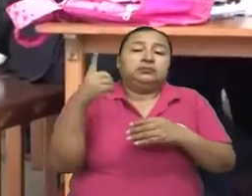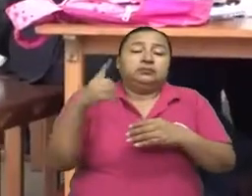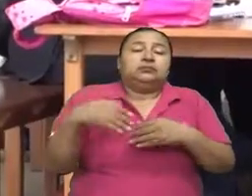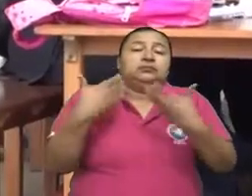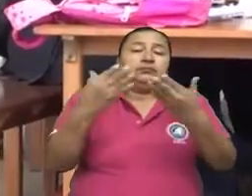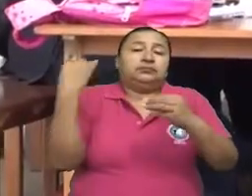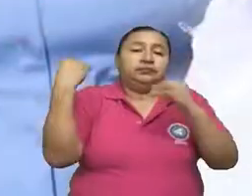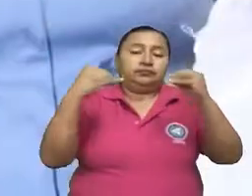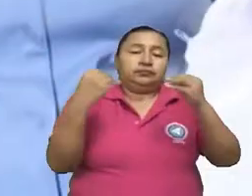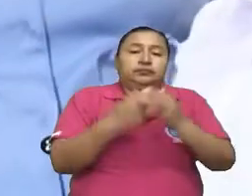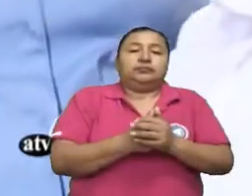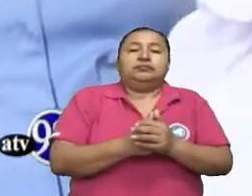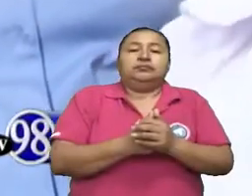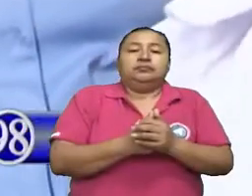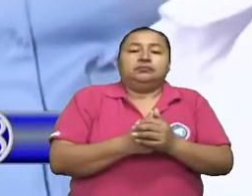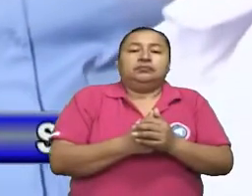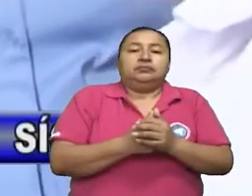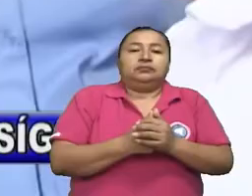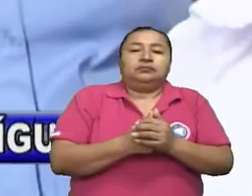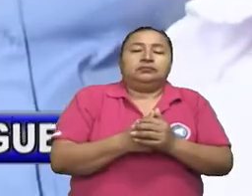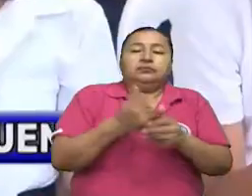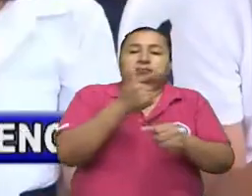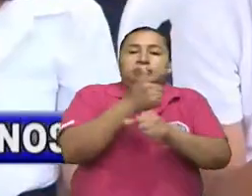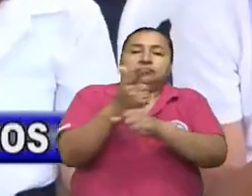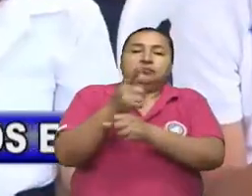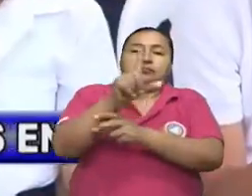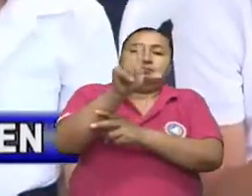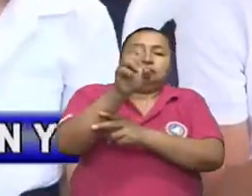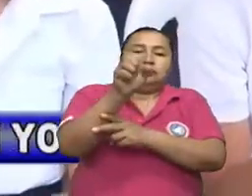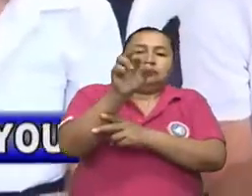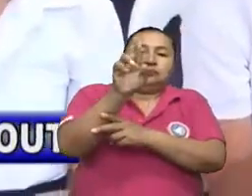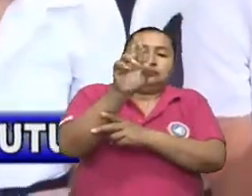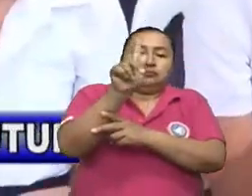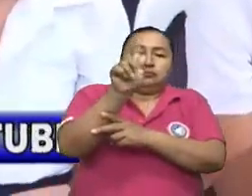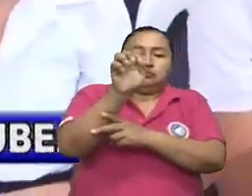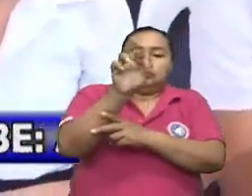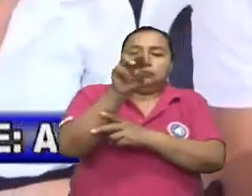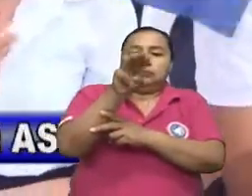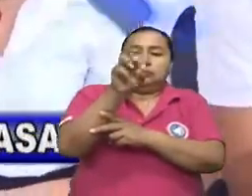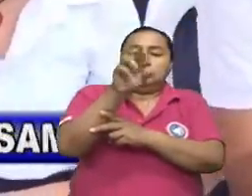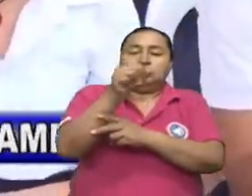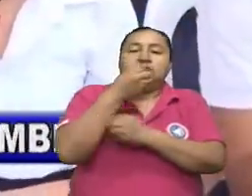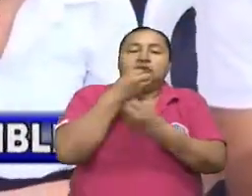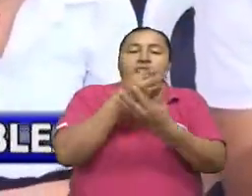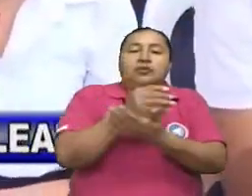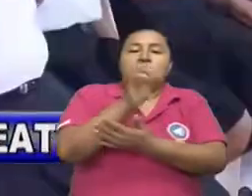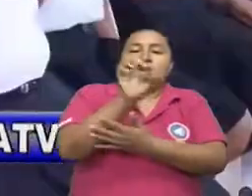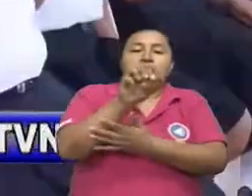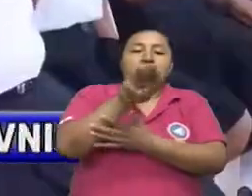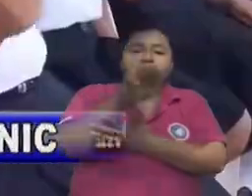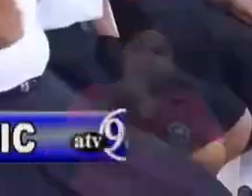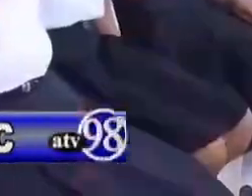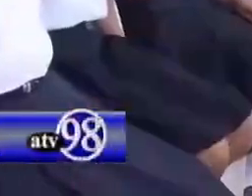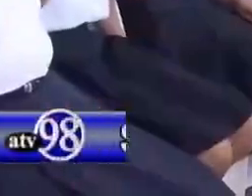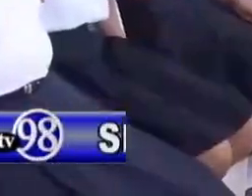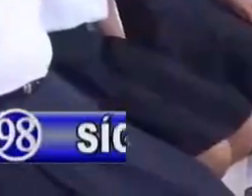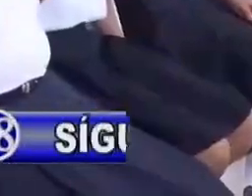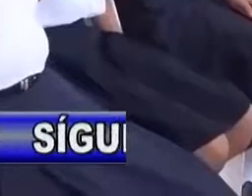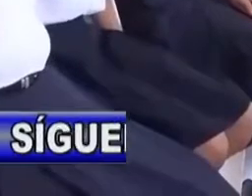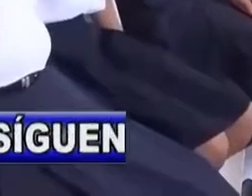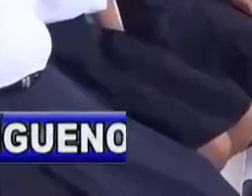la educación. Con cámara de Lester Mora para el canal parlamentario, les informó Miguel Carranza Mena.